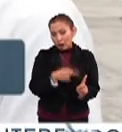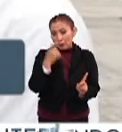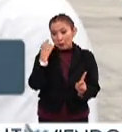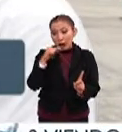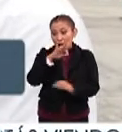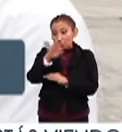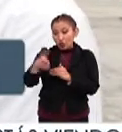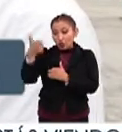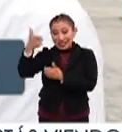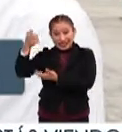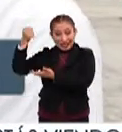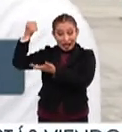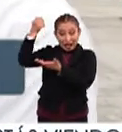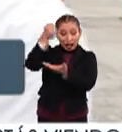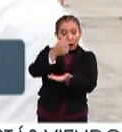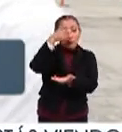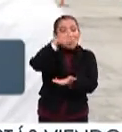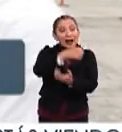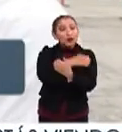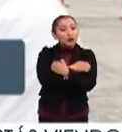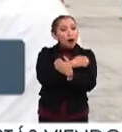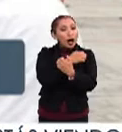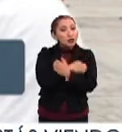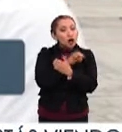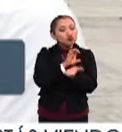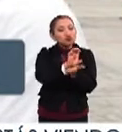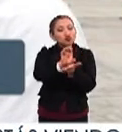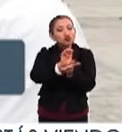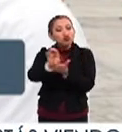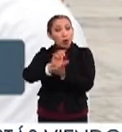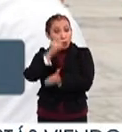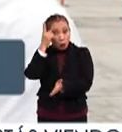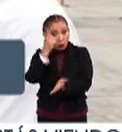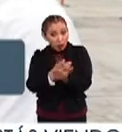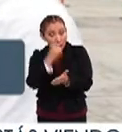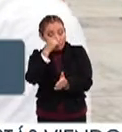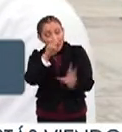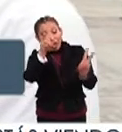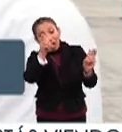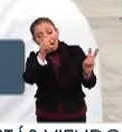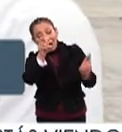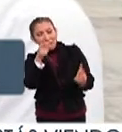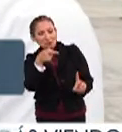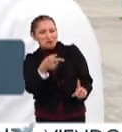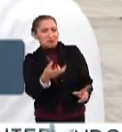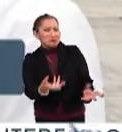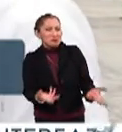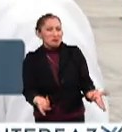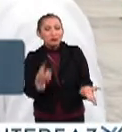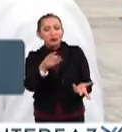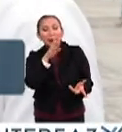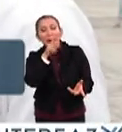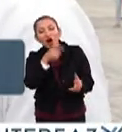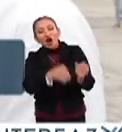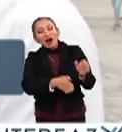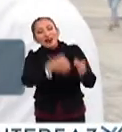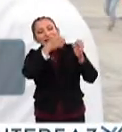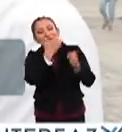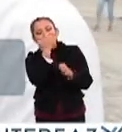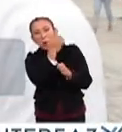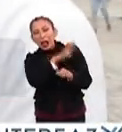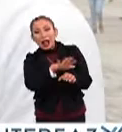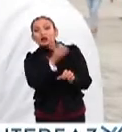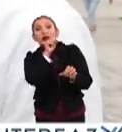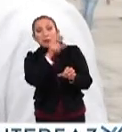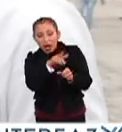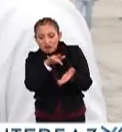enfocar todos los recursos que se tienen para la educación y destinarlos no únicamente a cuestiones para mejorar la infraestructura de las